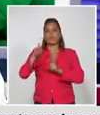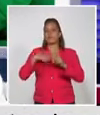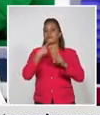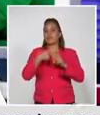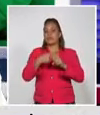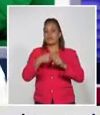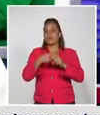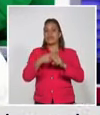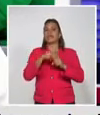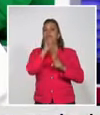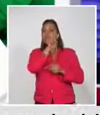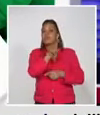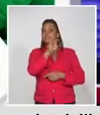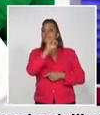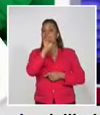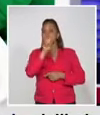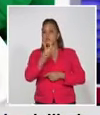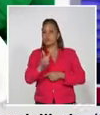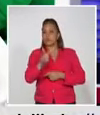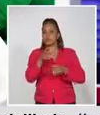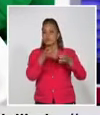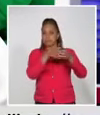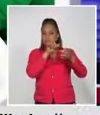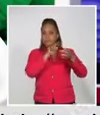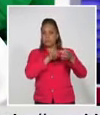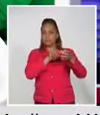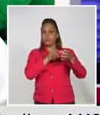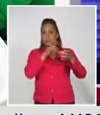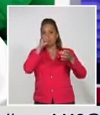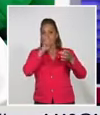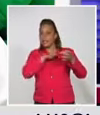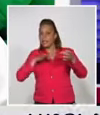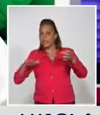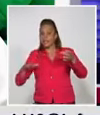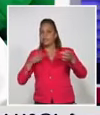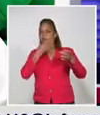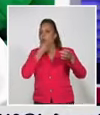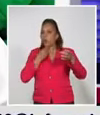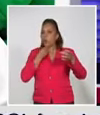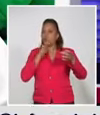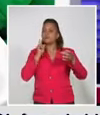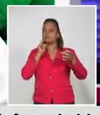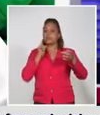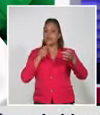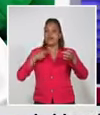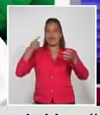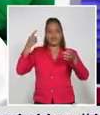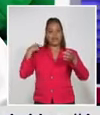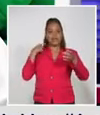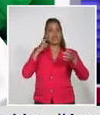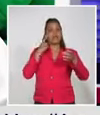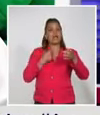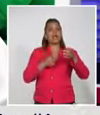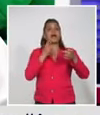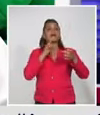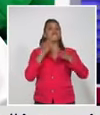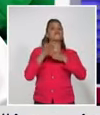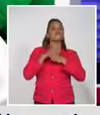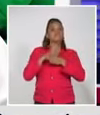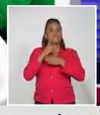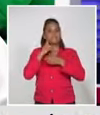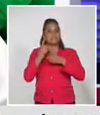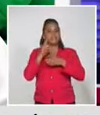los 162 en edades pediátricas ayer, pues también muy llamativo, muy significativo,